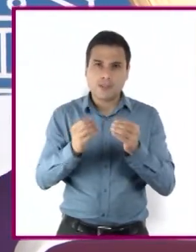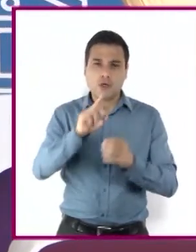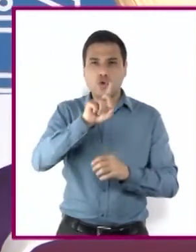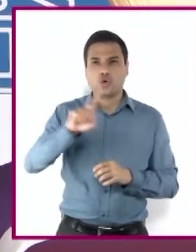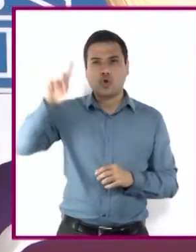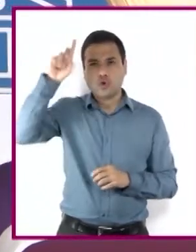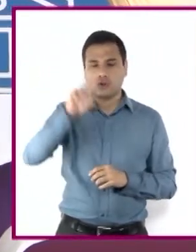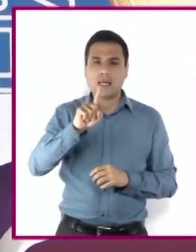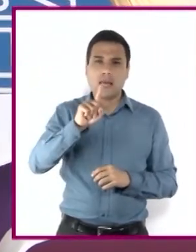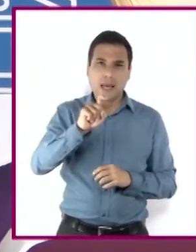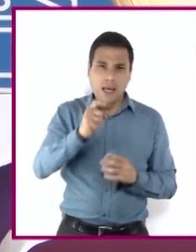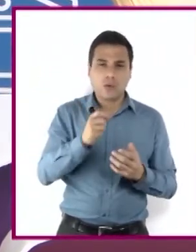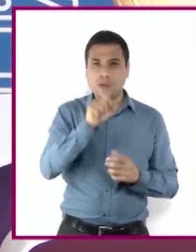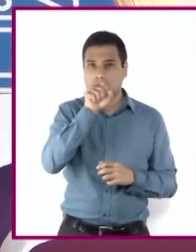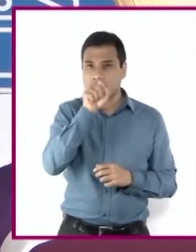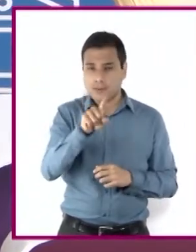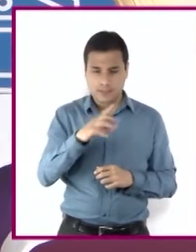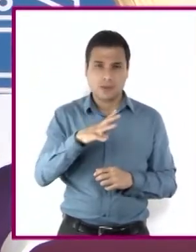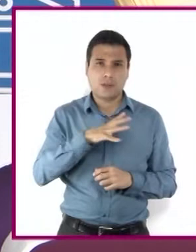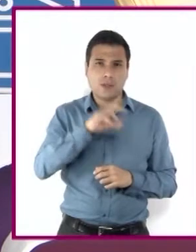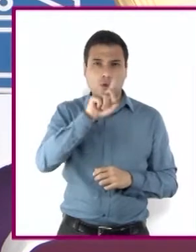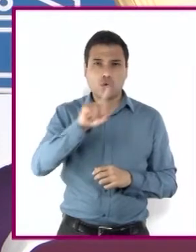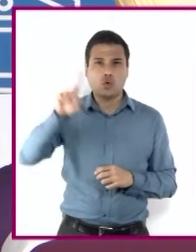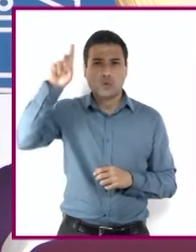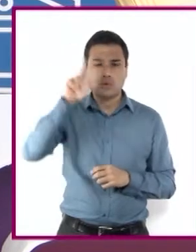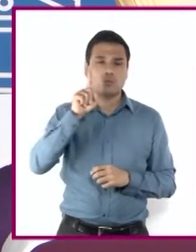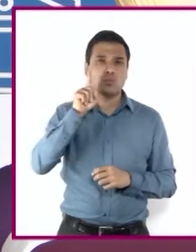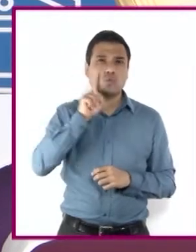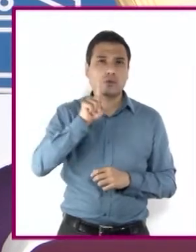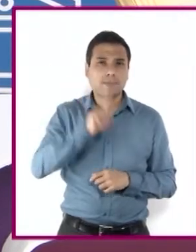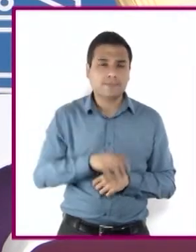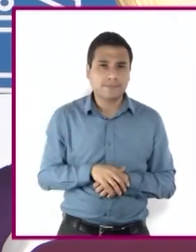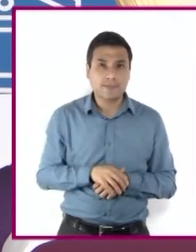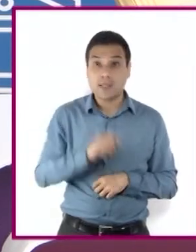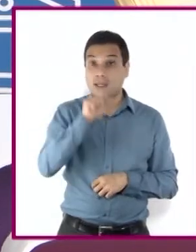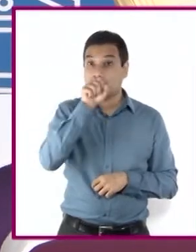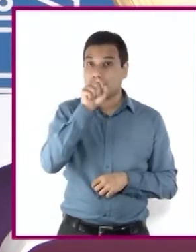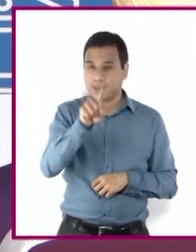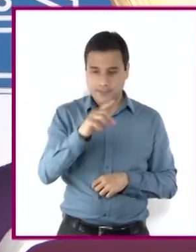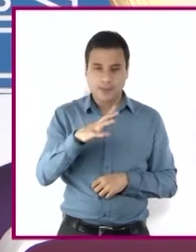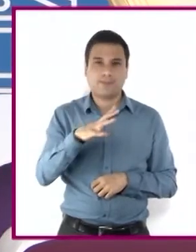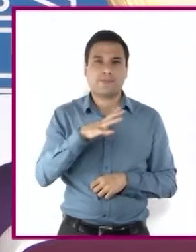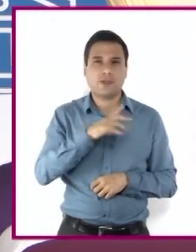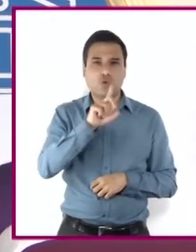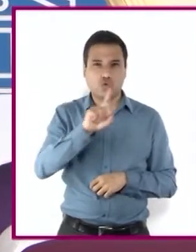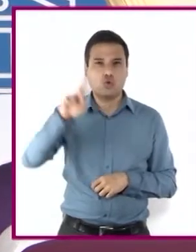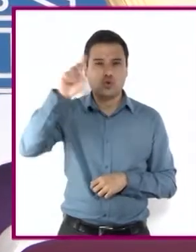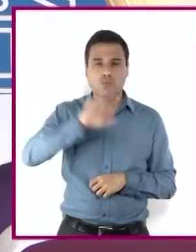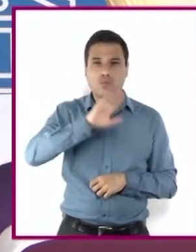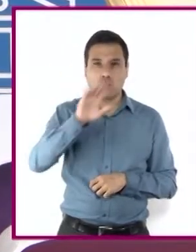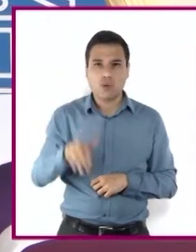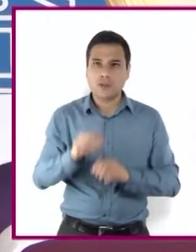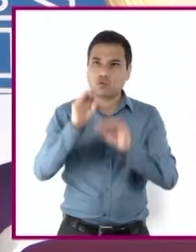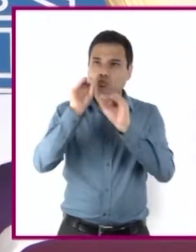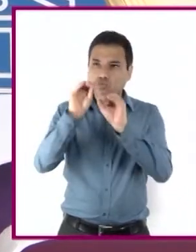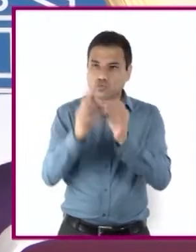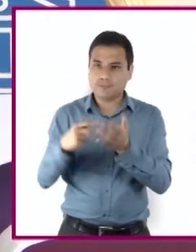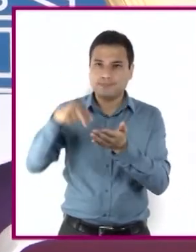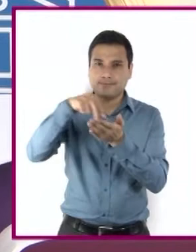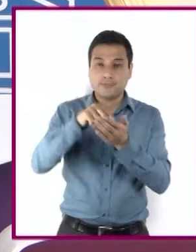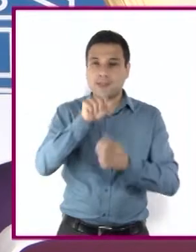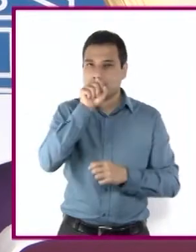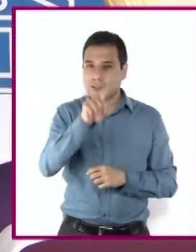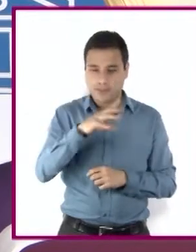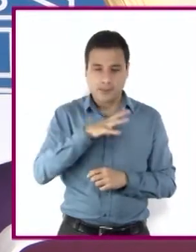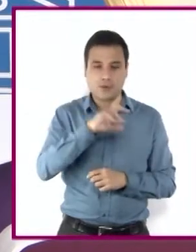su contraparte femenina Chalchitlicue, y el dios de la muerte llamado Mictlantecutli, con su representación femenina